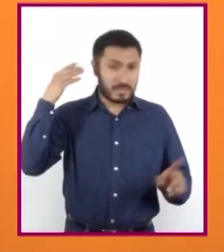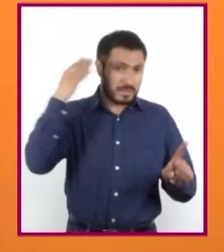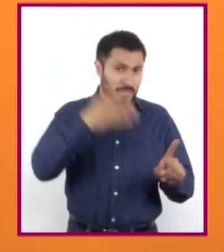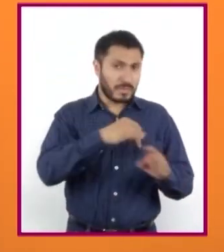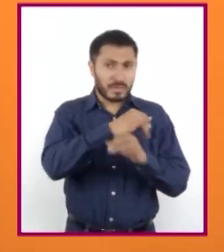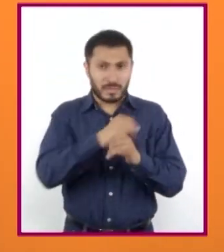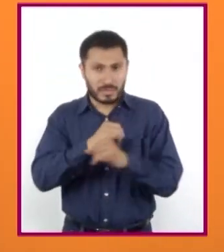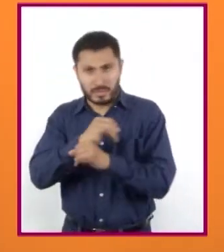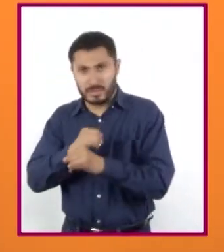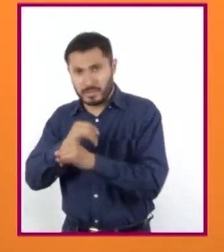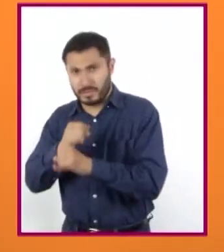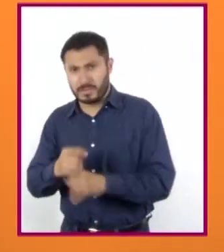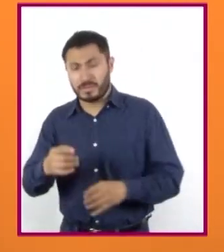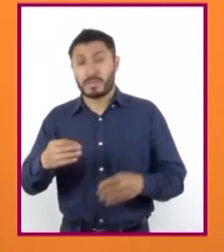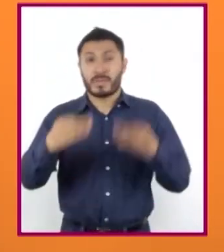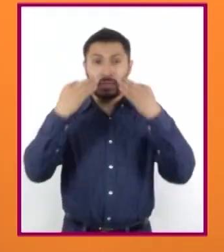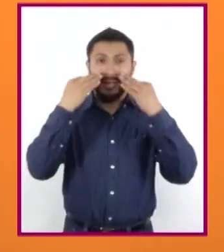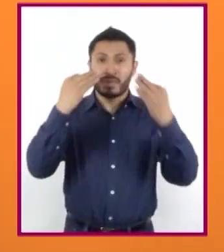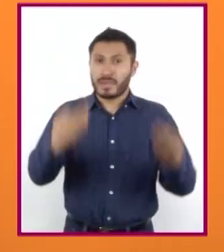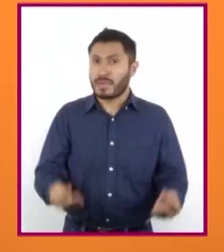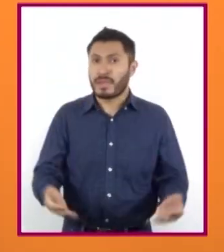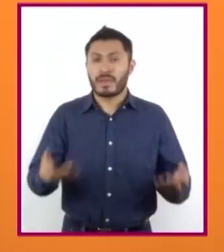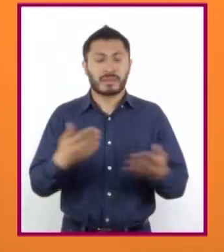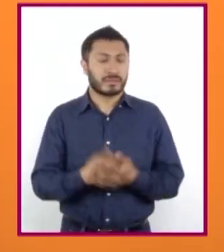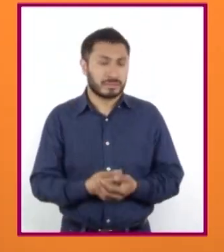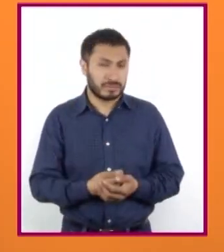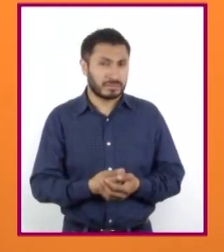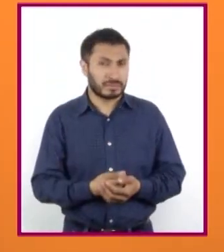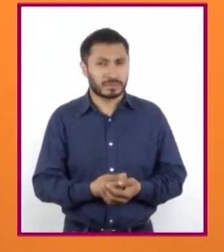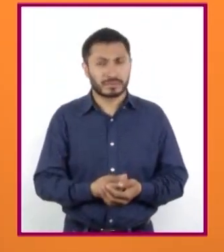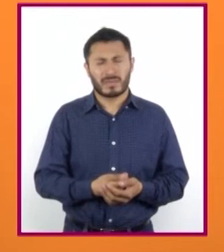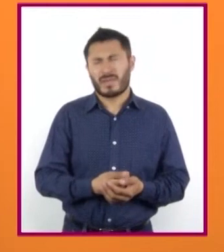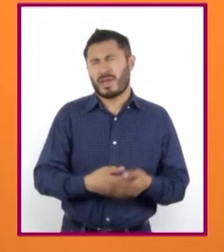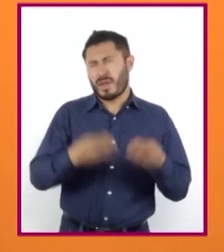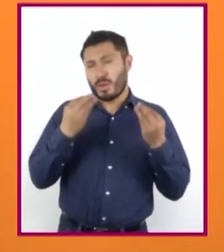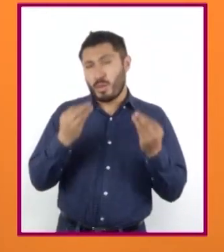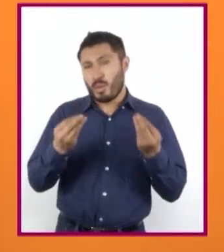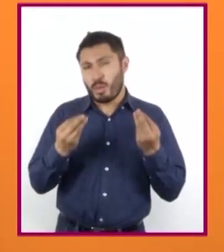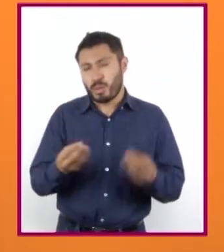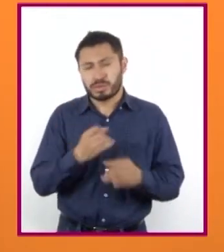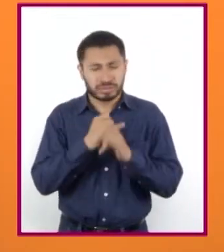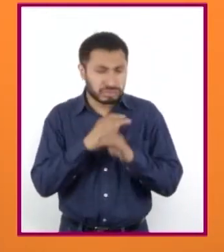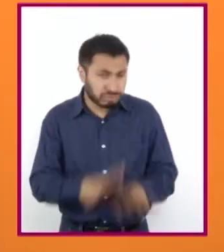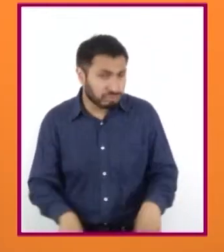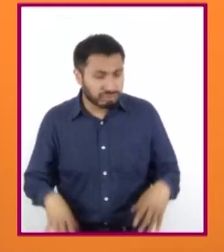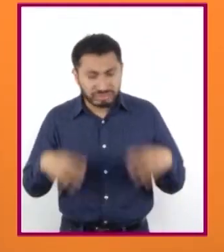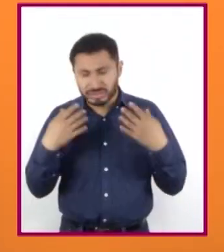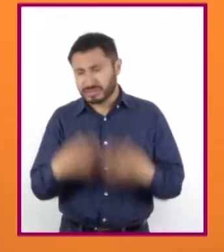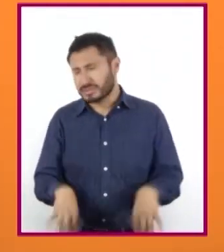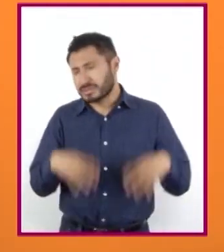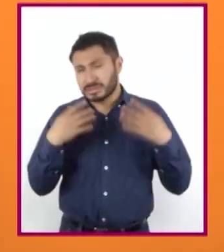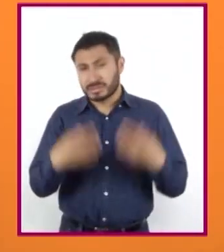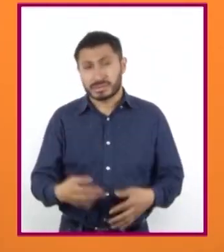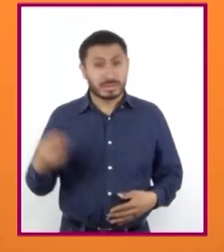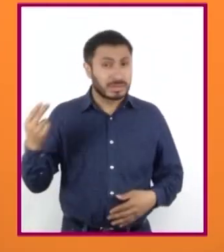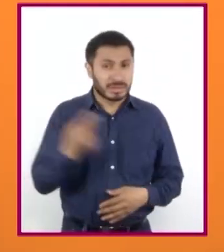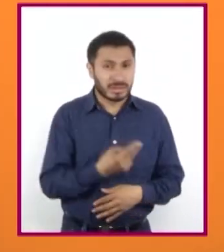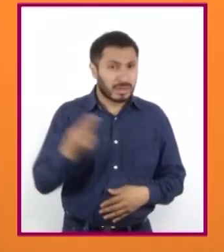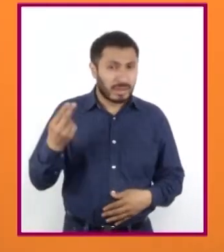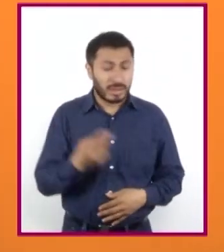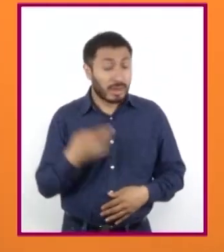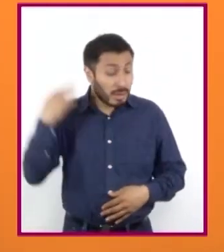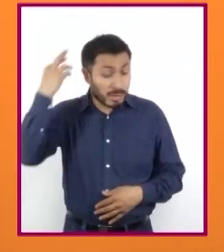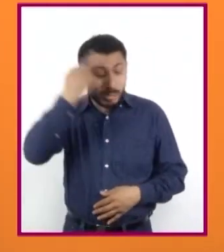investigación, se podrán dar cuenta que tienen una gran cantidad de datos e información que requieren ser